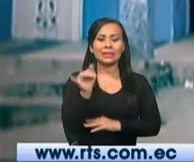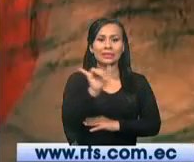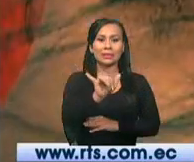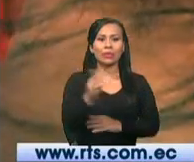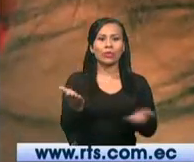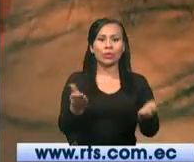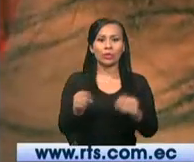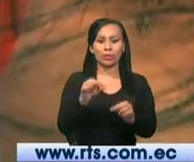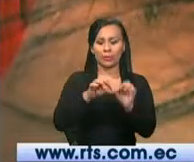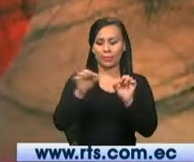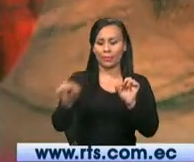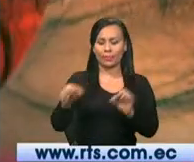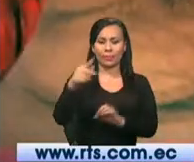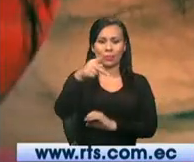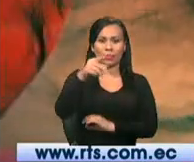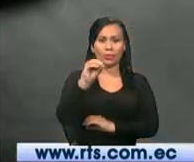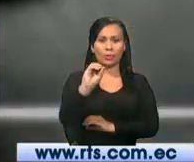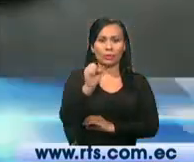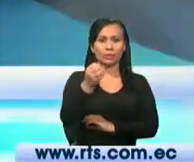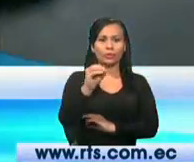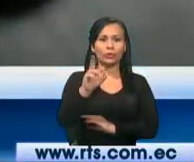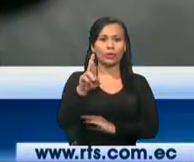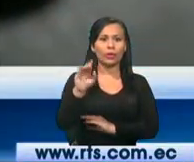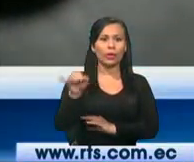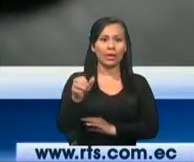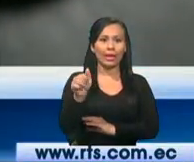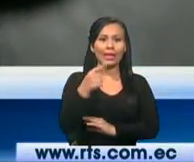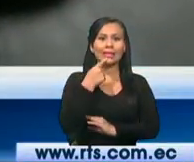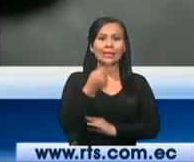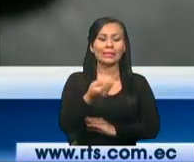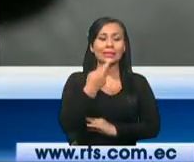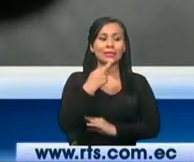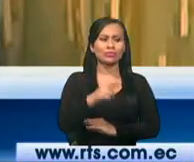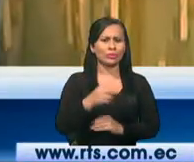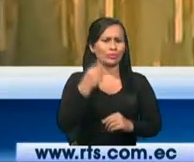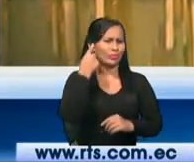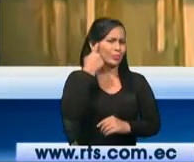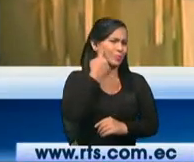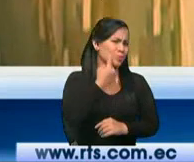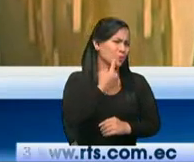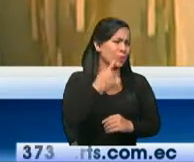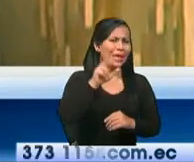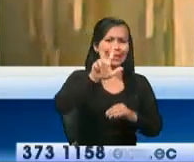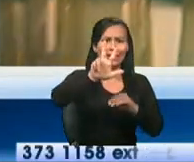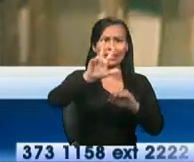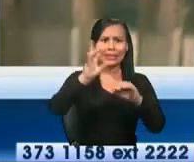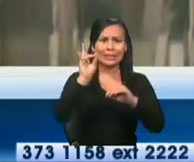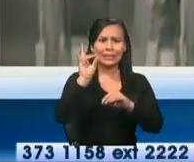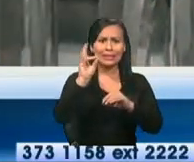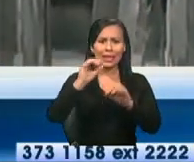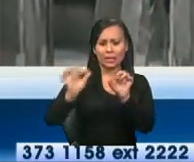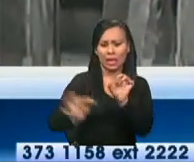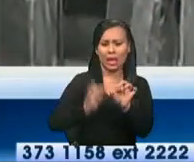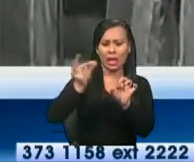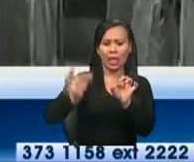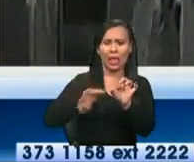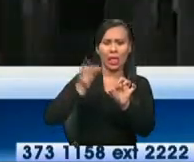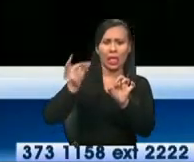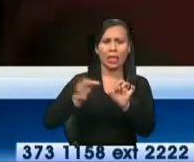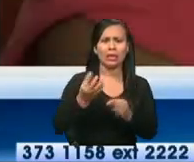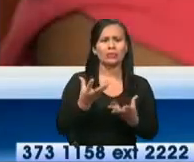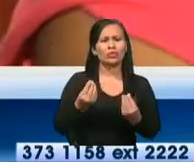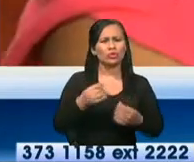de Pozorja cuando se dio el hecho. Resultado, un corte profundo con 37 puntos y heridas en el